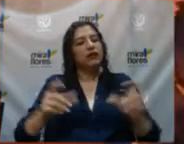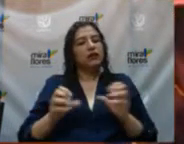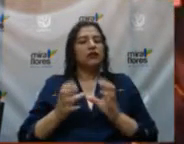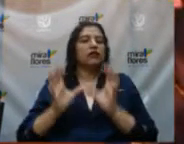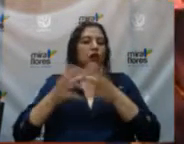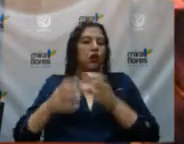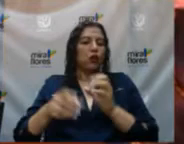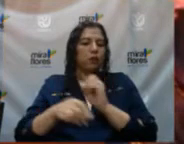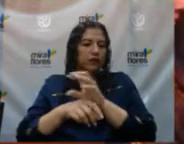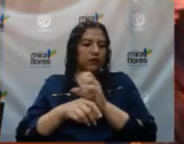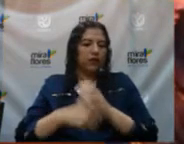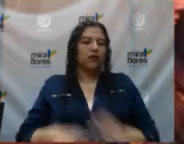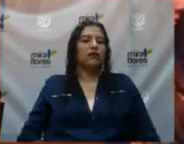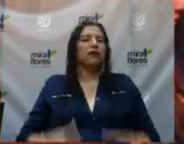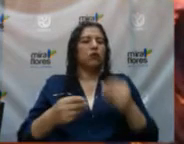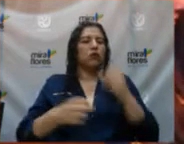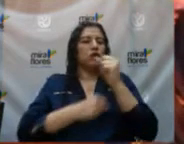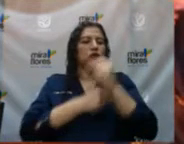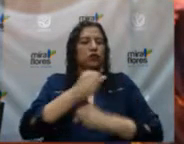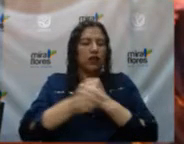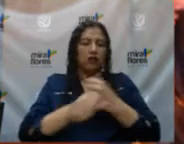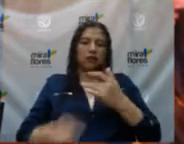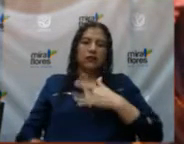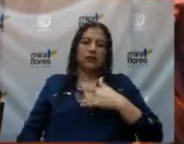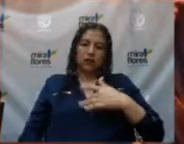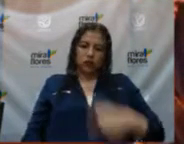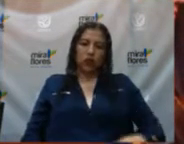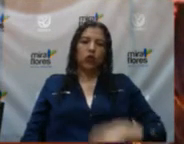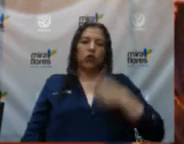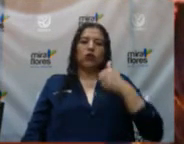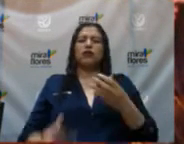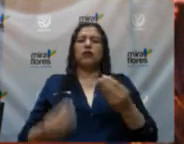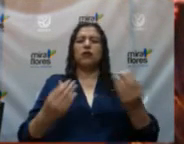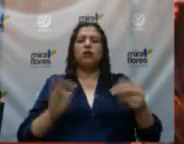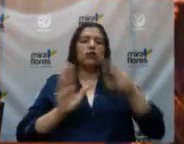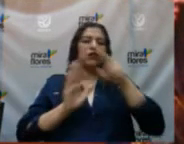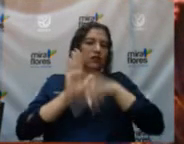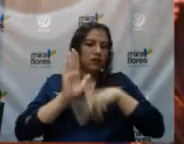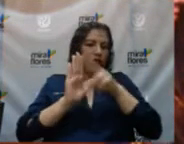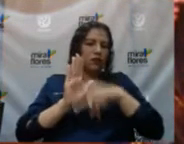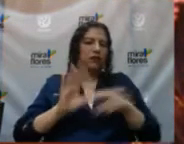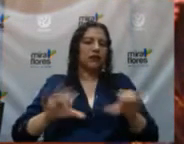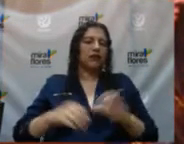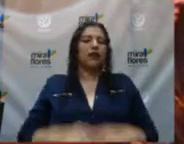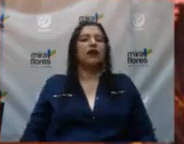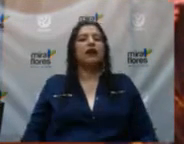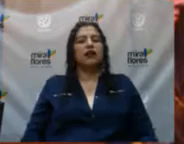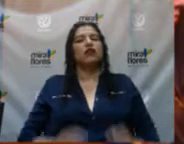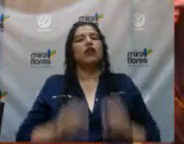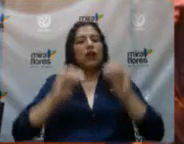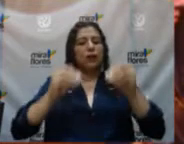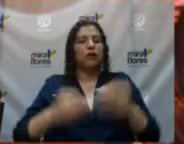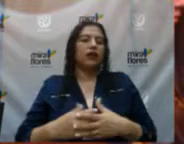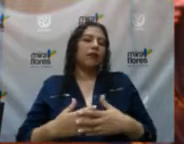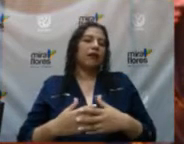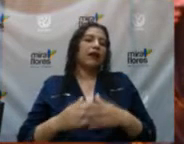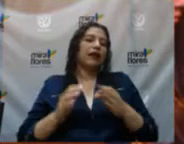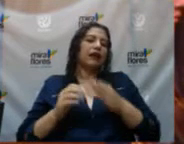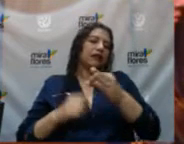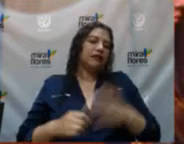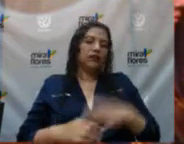comisiones de regidores en tantos años, me siento orgullosa de muchas normas que hemos logrado sacar en bien de nuestro distrito